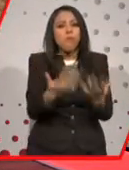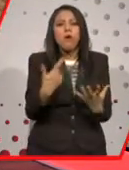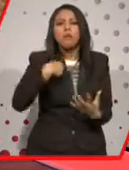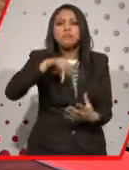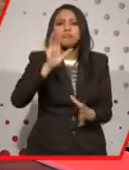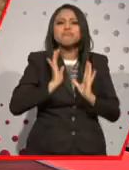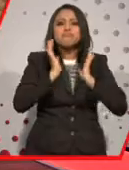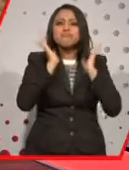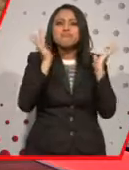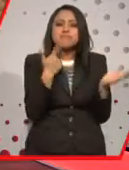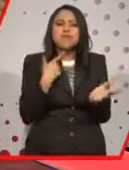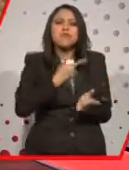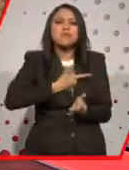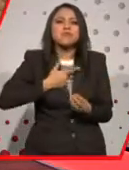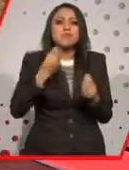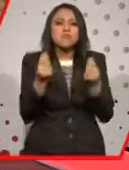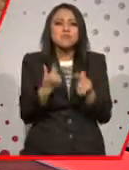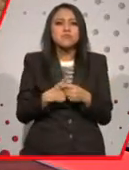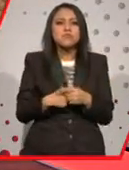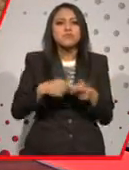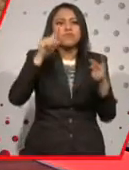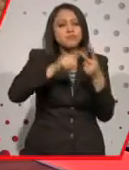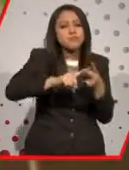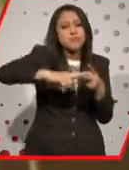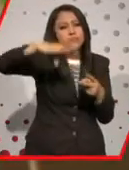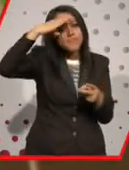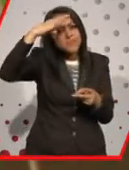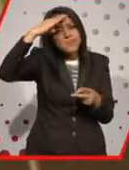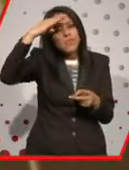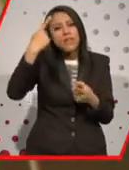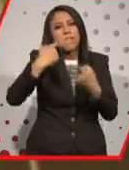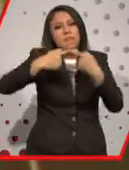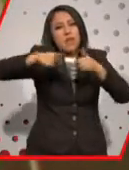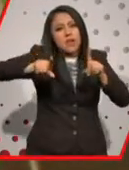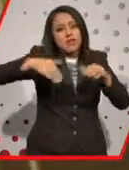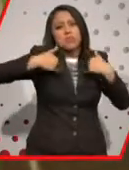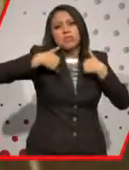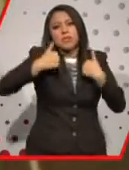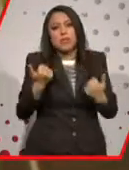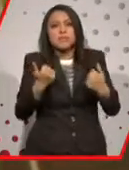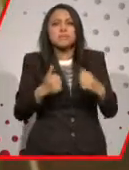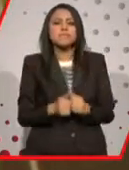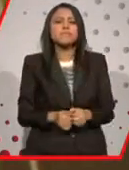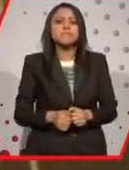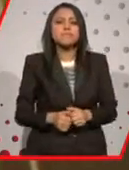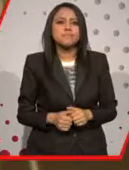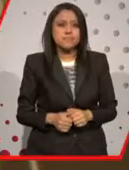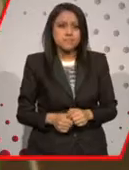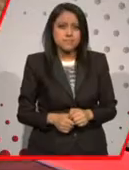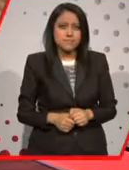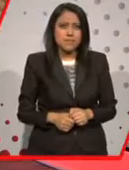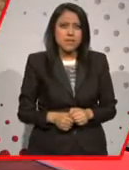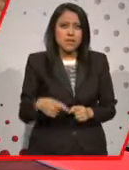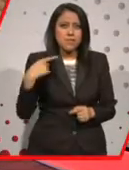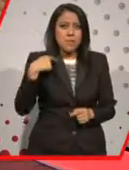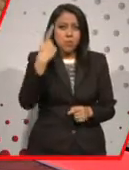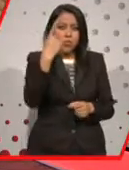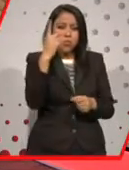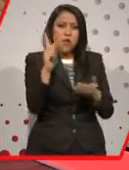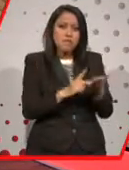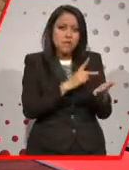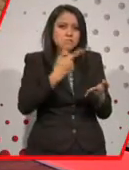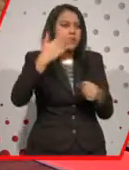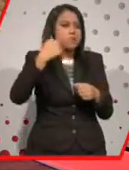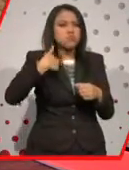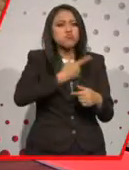cada momento de vida las entiendes de una forma distinta, ¿no? Como sí, claro. Que las recibes de forma diferente. A mí me encanta ver una película no una sola vez. La veo un par de veces.